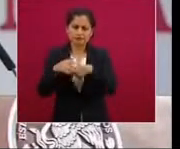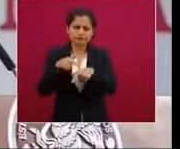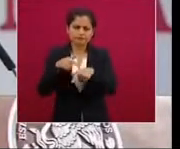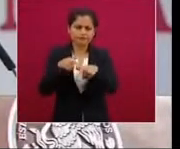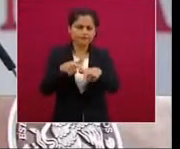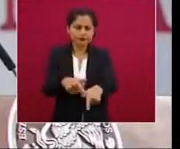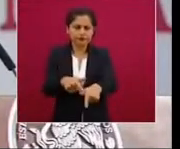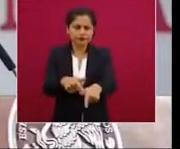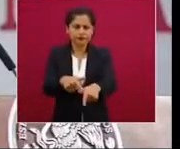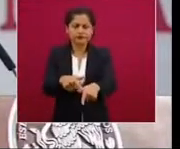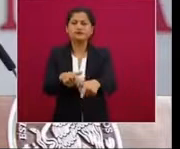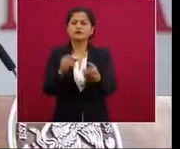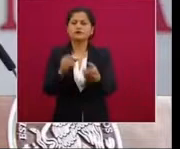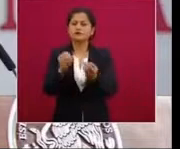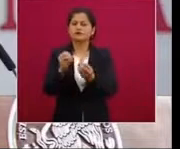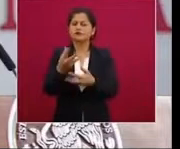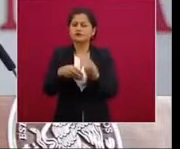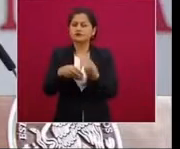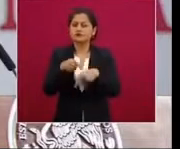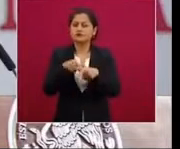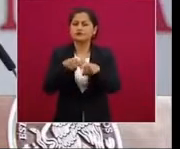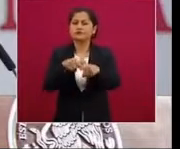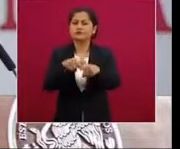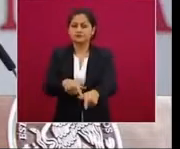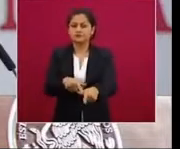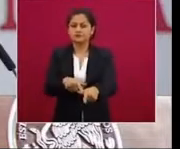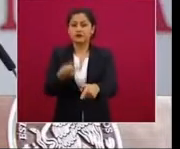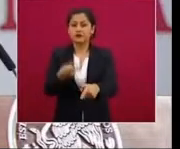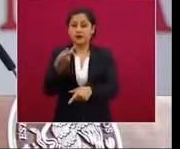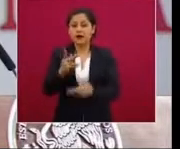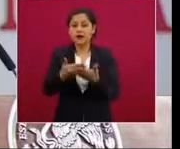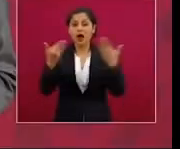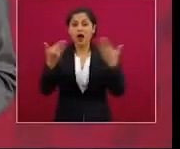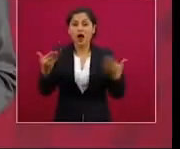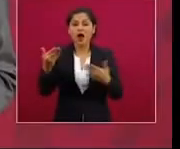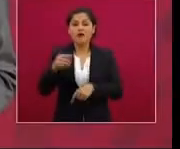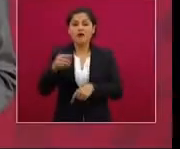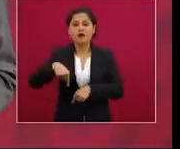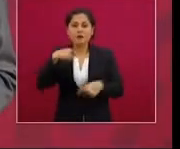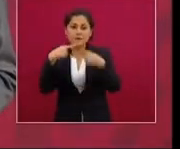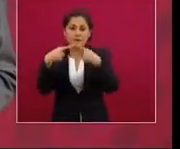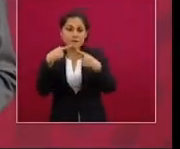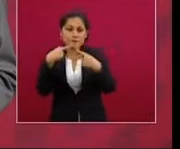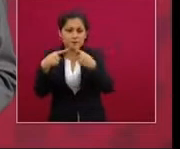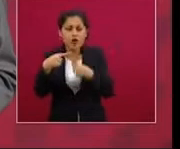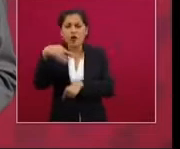considerando más el que no debemos de apostar a crecer por crecer,